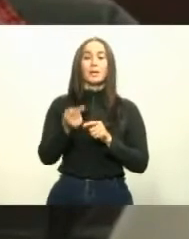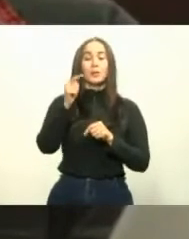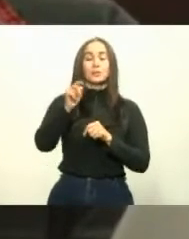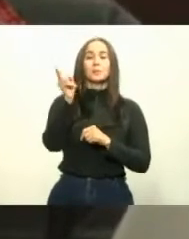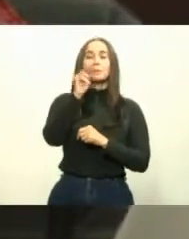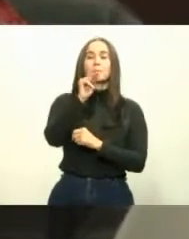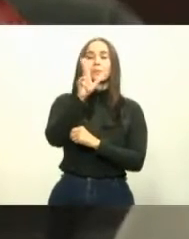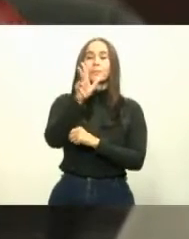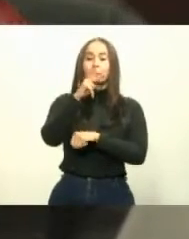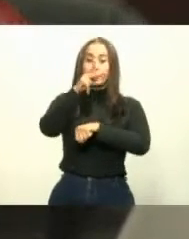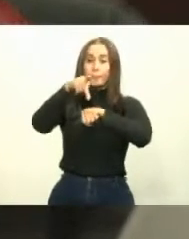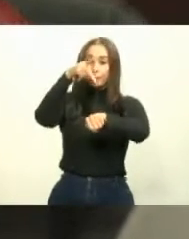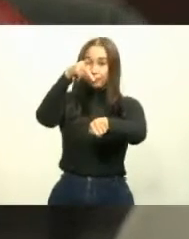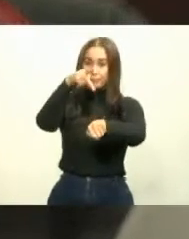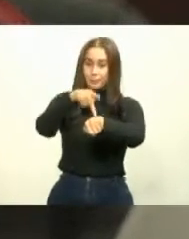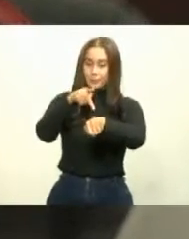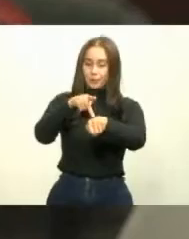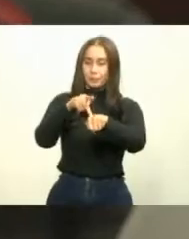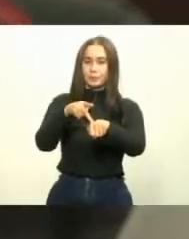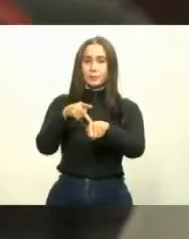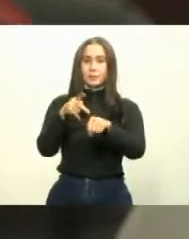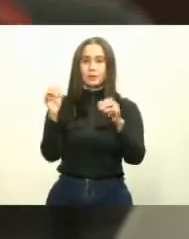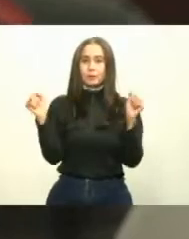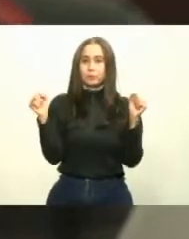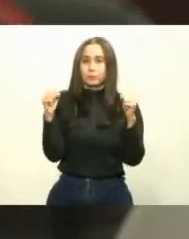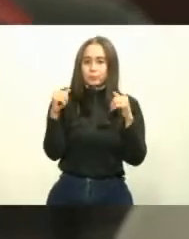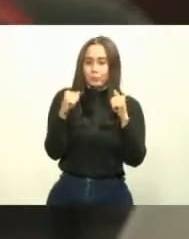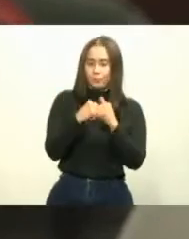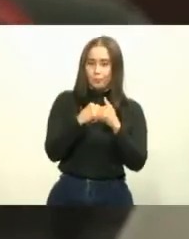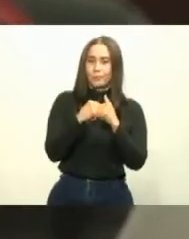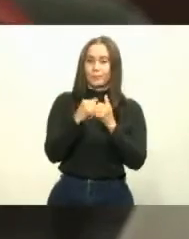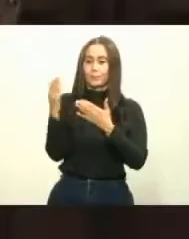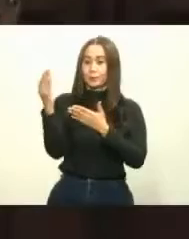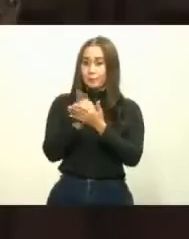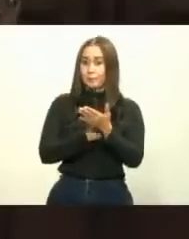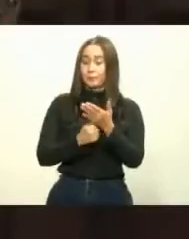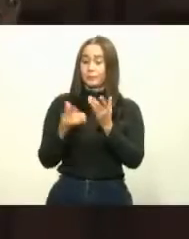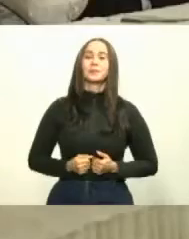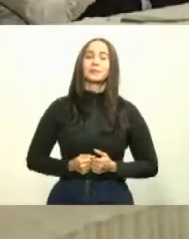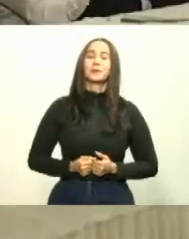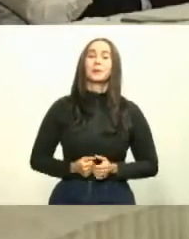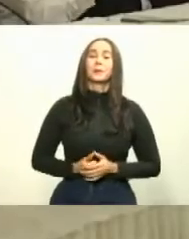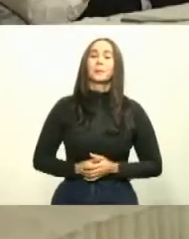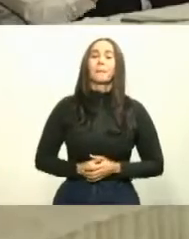provincias de manera simultánea y aprovechando la tecnología.